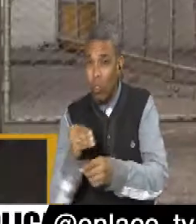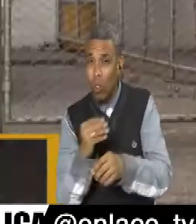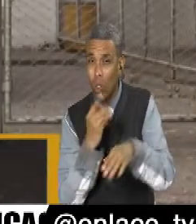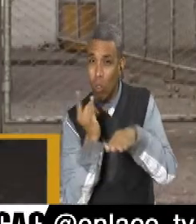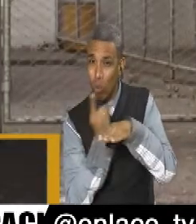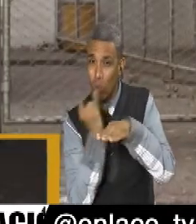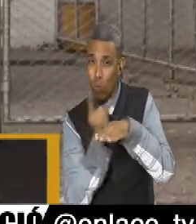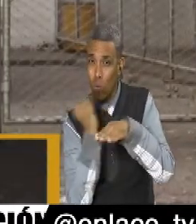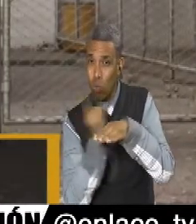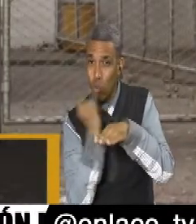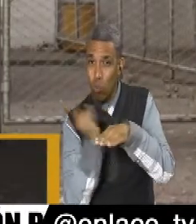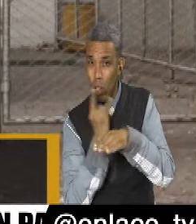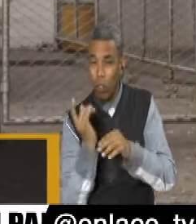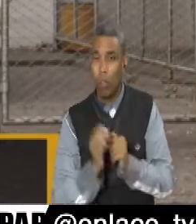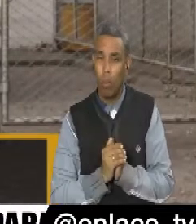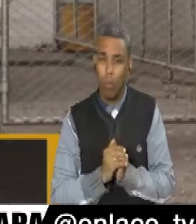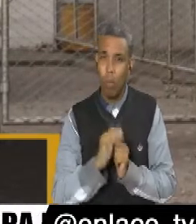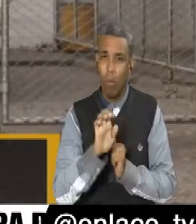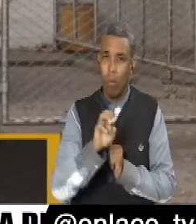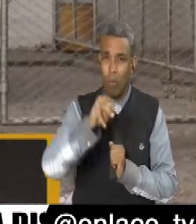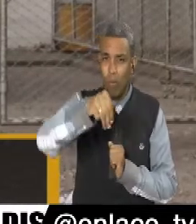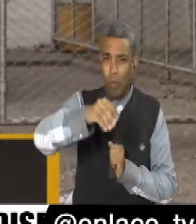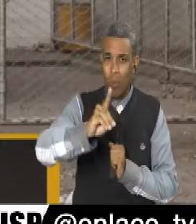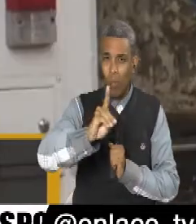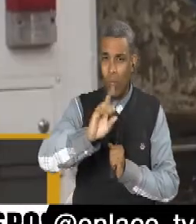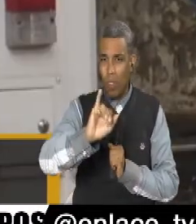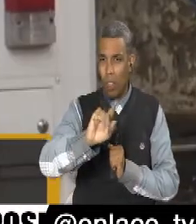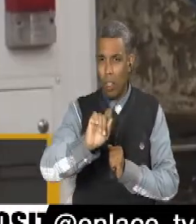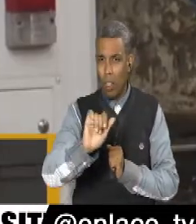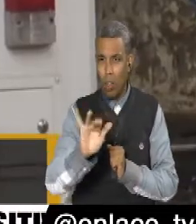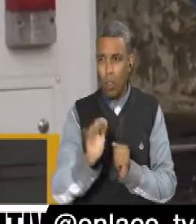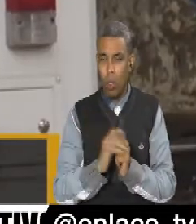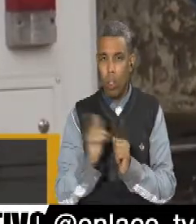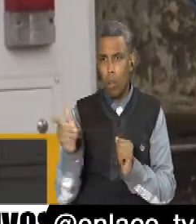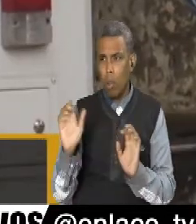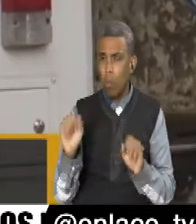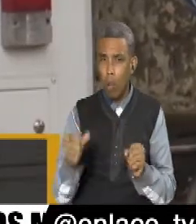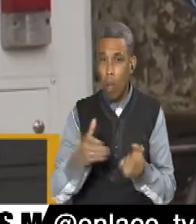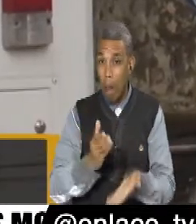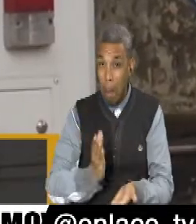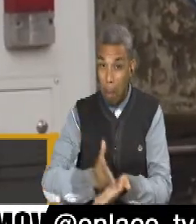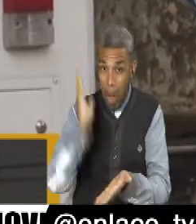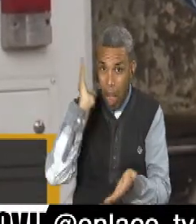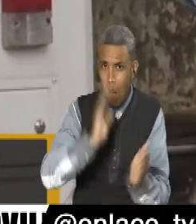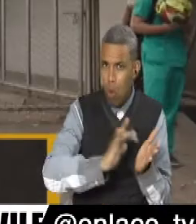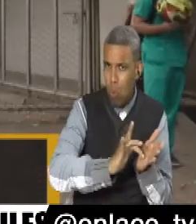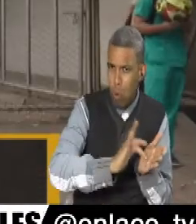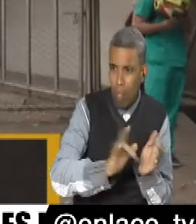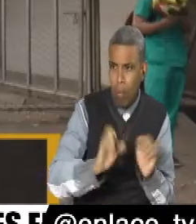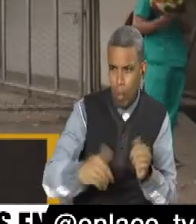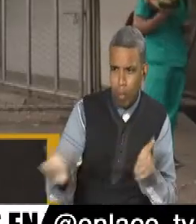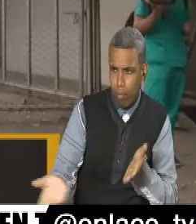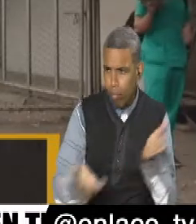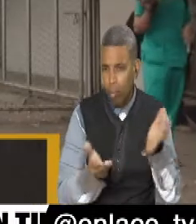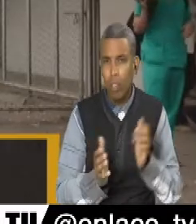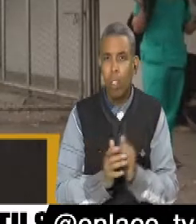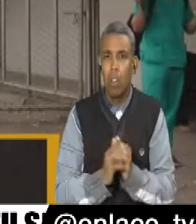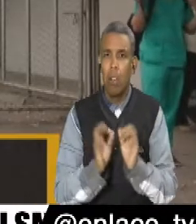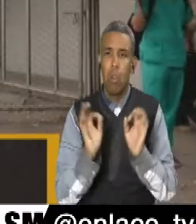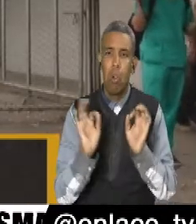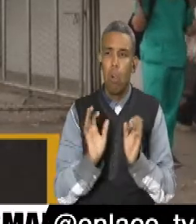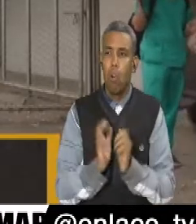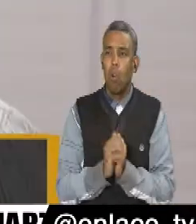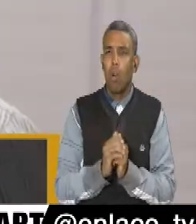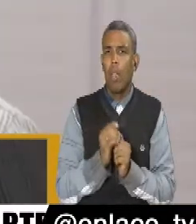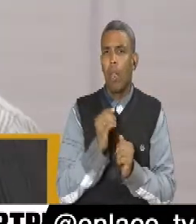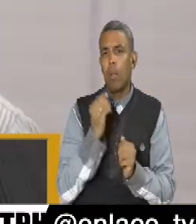Medio no va a cerrar urgencias, no va a cerrar observación y no va a cerrar lo que se derive tanto de urgencias como de observación,